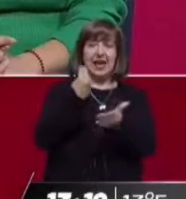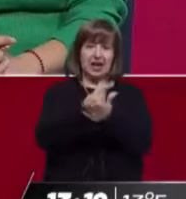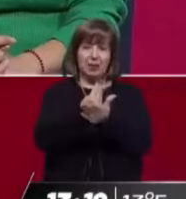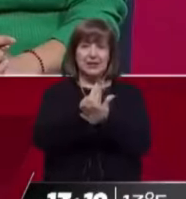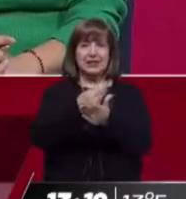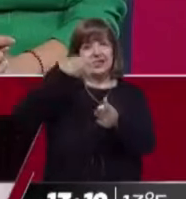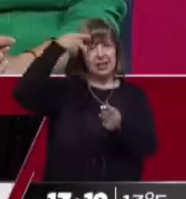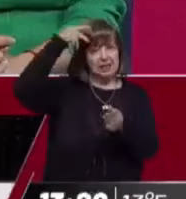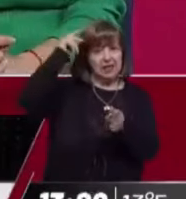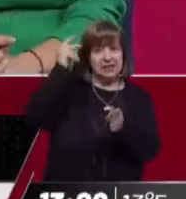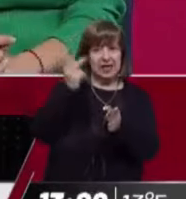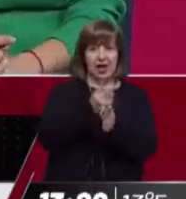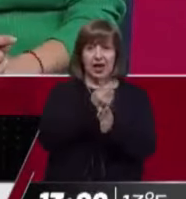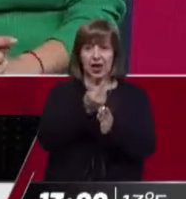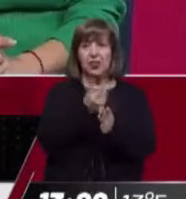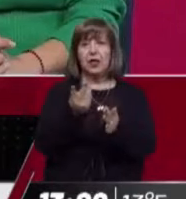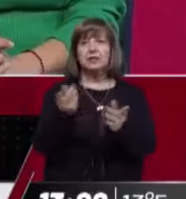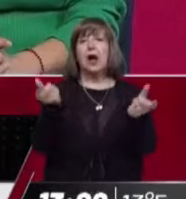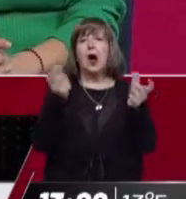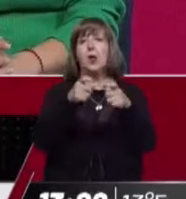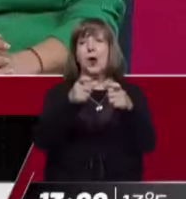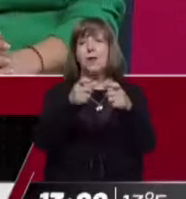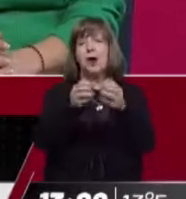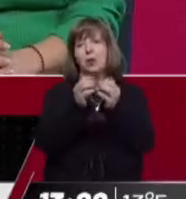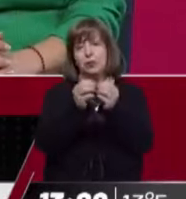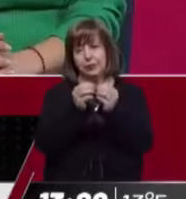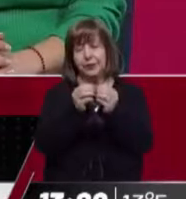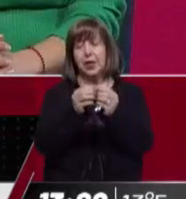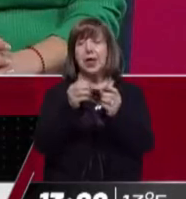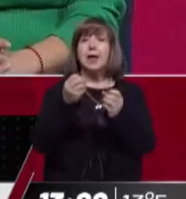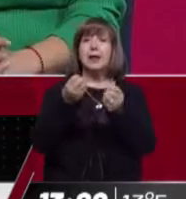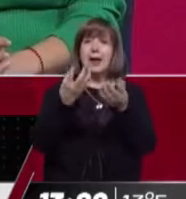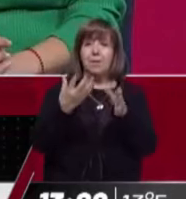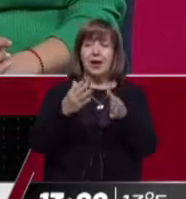intentar resolverse esta situación. ¿Qué es lo que sucedió? Bueno,